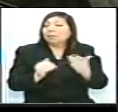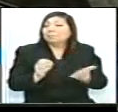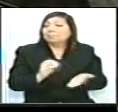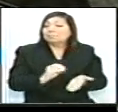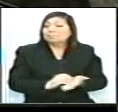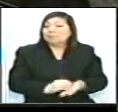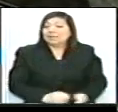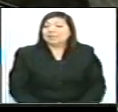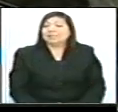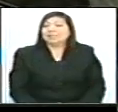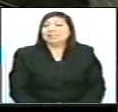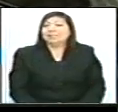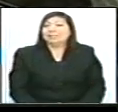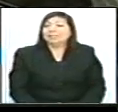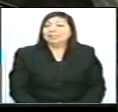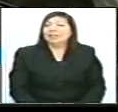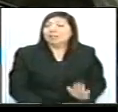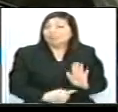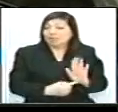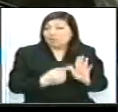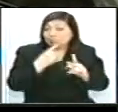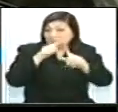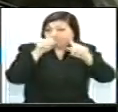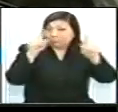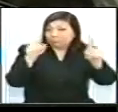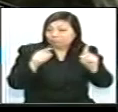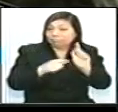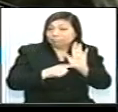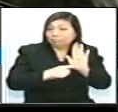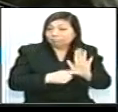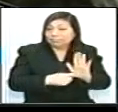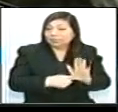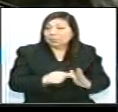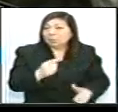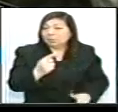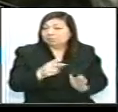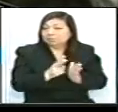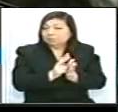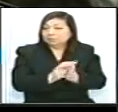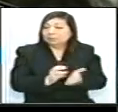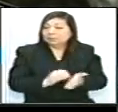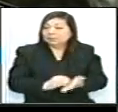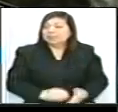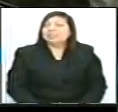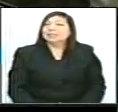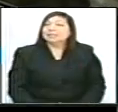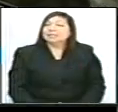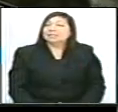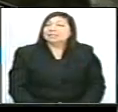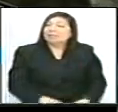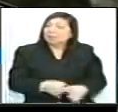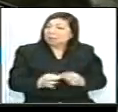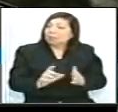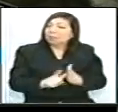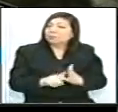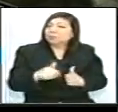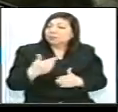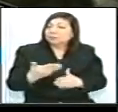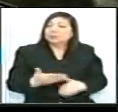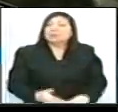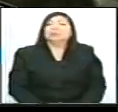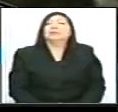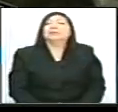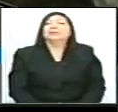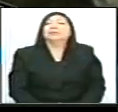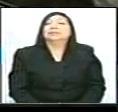más, en un cuadro que les voy a mostrar una o dos diapositivas más adelante, vamos a poder ver